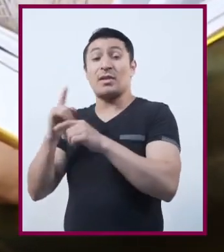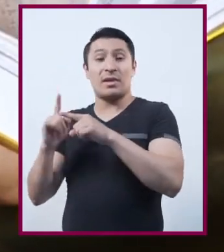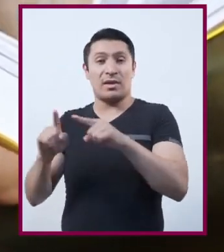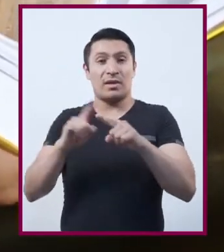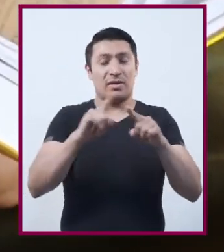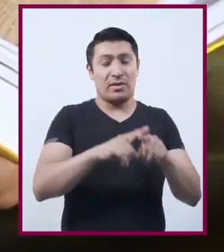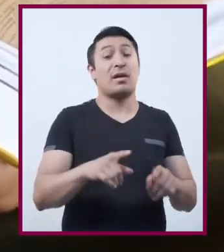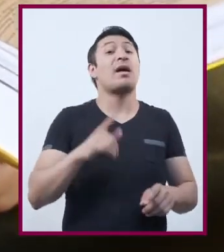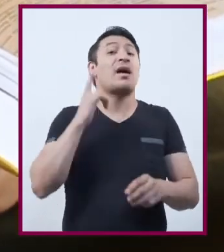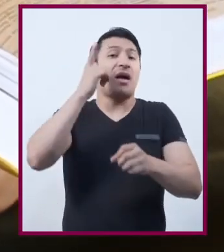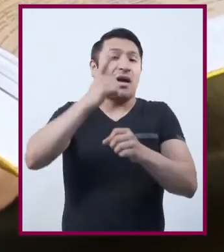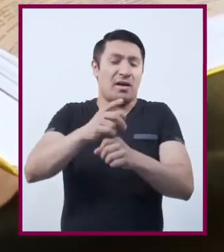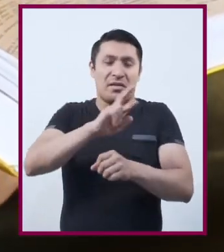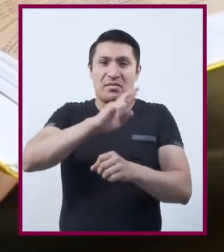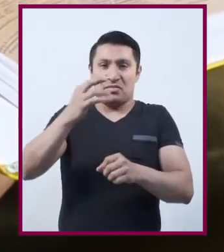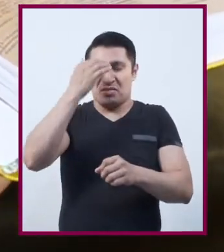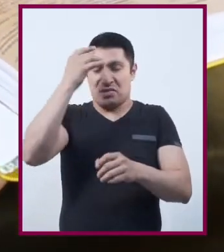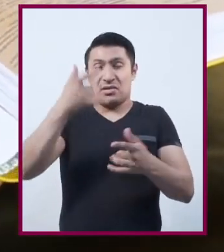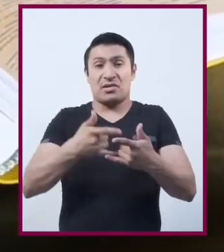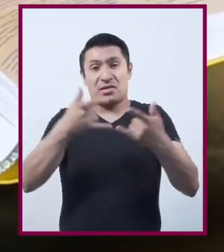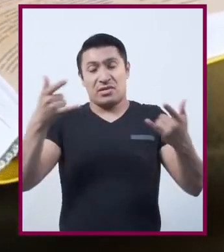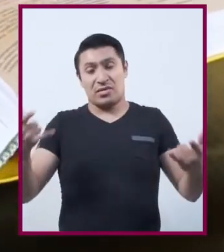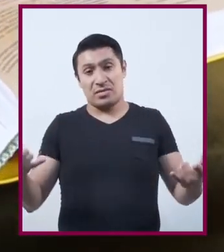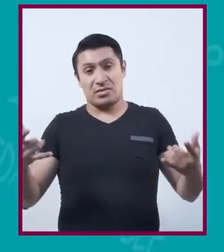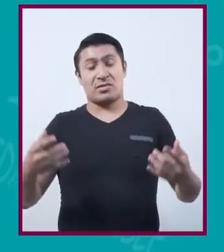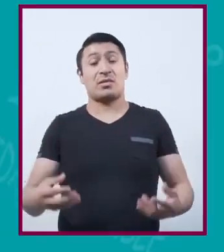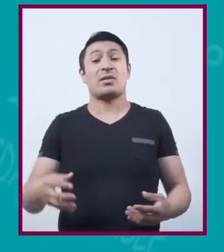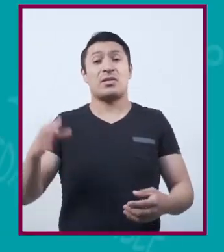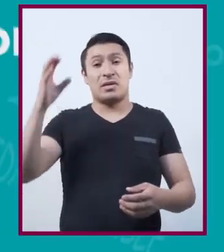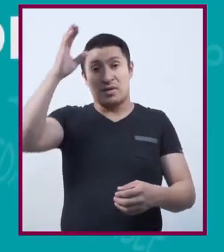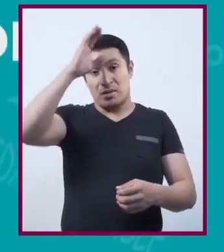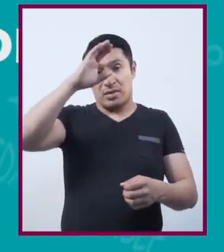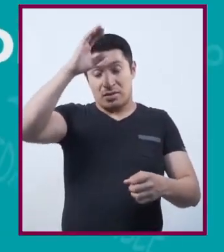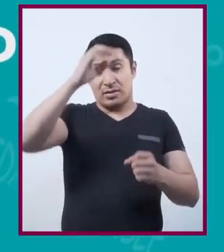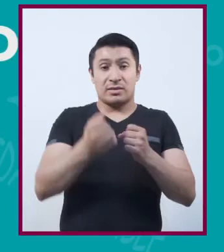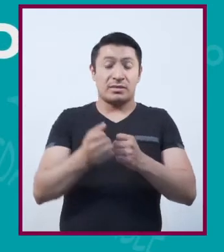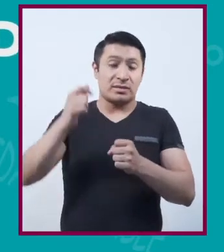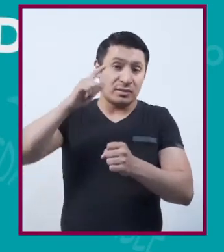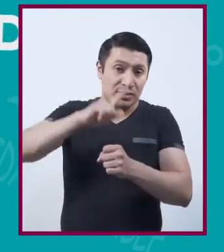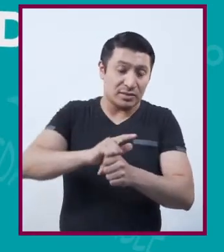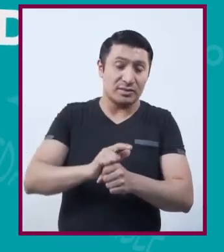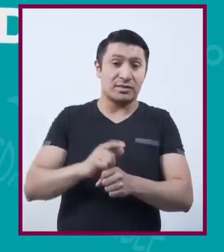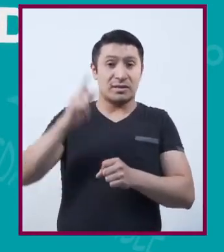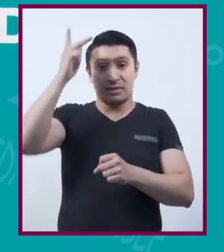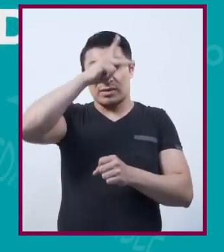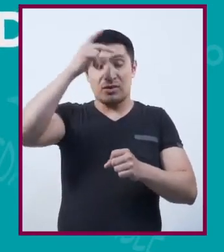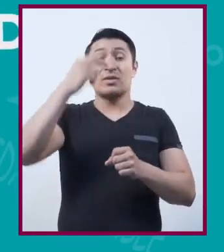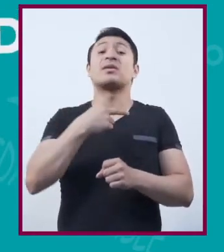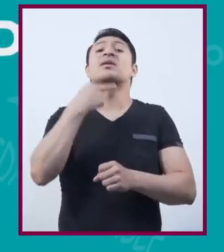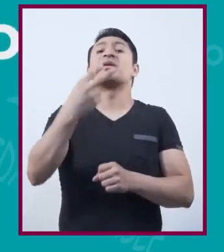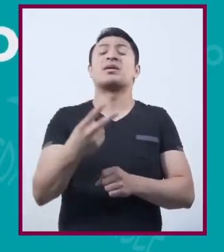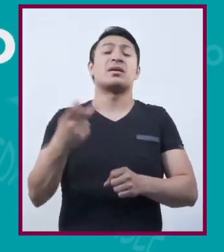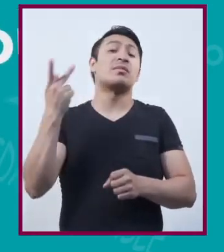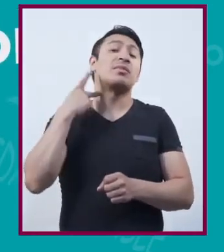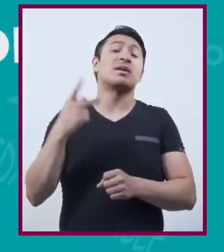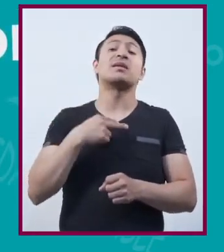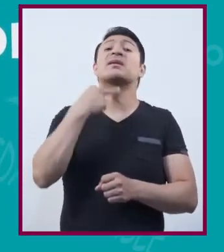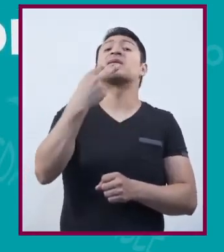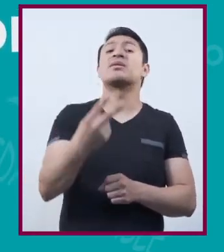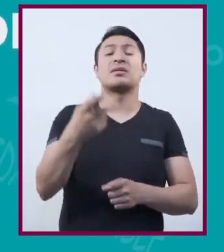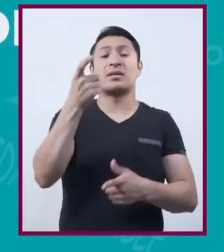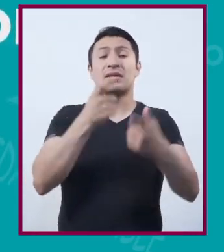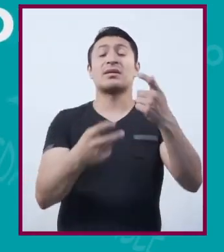Diversos investigadores e investigadoras reconocen la existencia de la sociología oral, la medicina oral, la psicología oral,